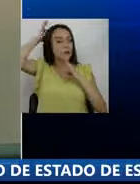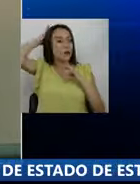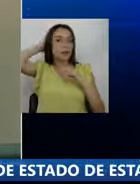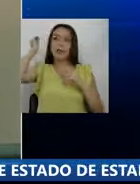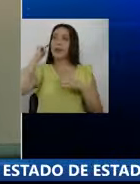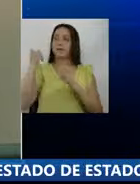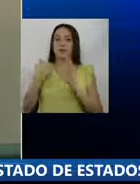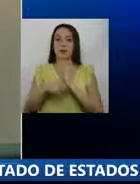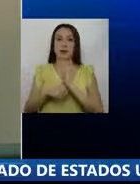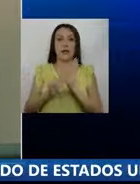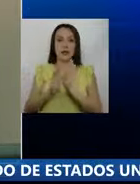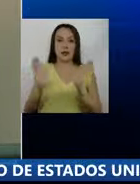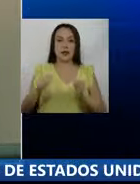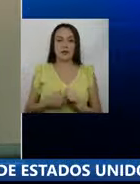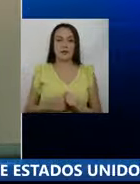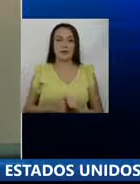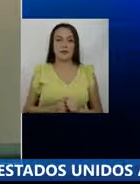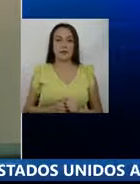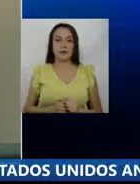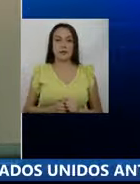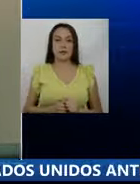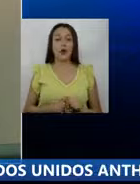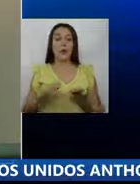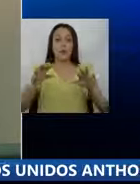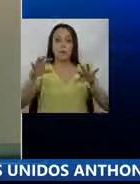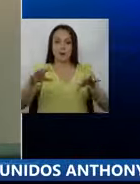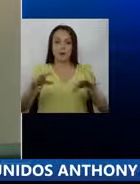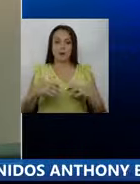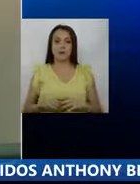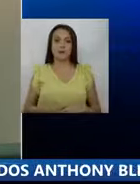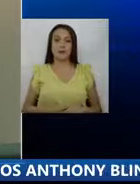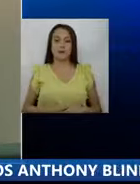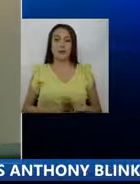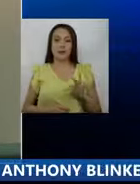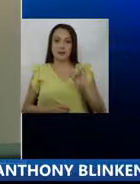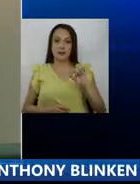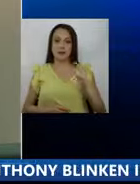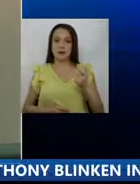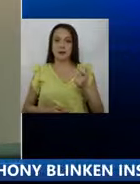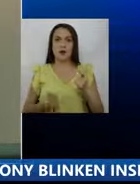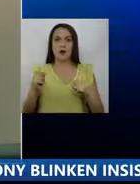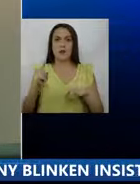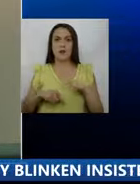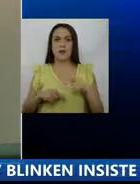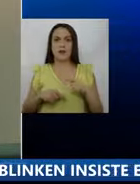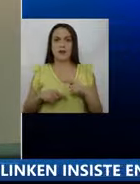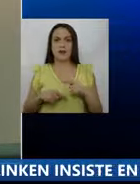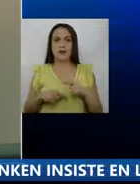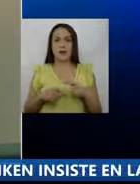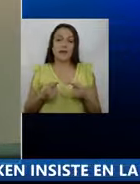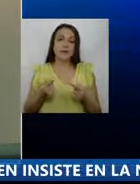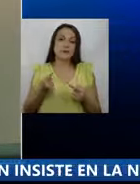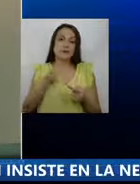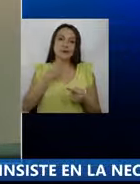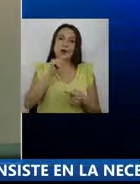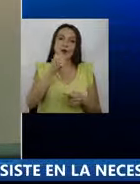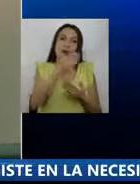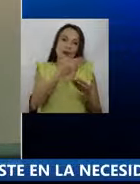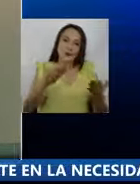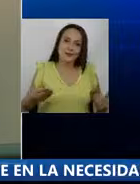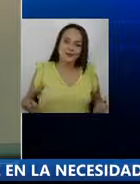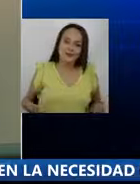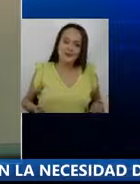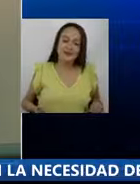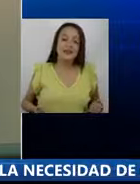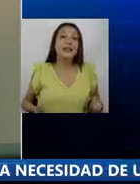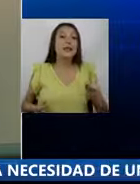general. Como magistrada de un tribunal, no podría decirlo menos, por supuesto, ¿verdad? Dicho